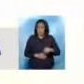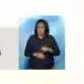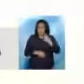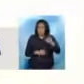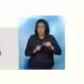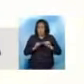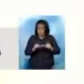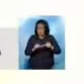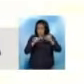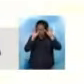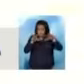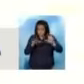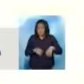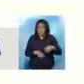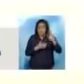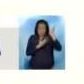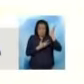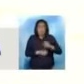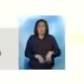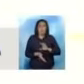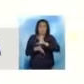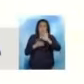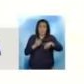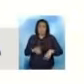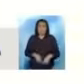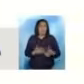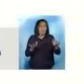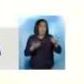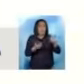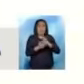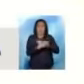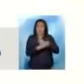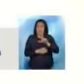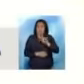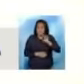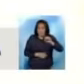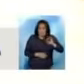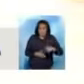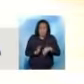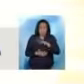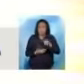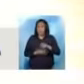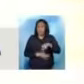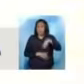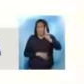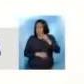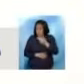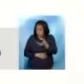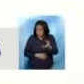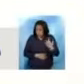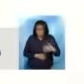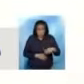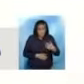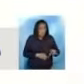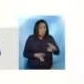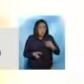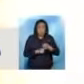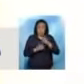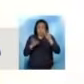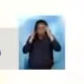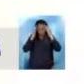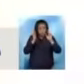van a continuar en Piura, en Cajamarca, en Lambayeque y en toda esta zona norte que, como vemos, está siendo realmente afectada, ¿no? Los